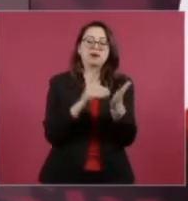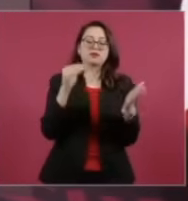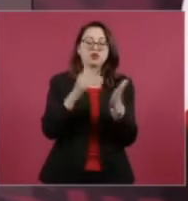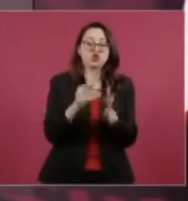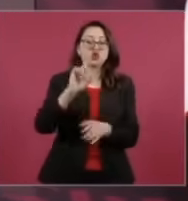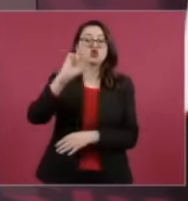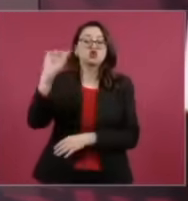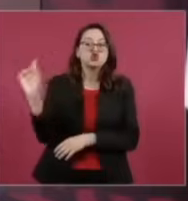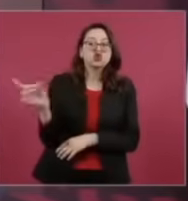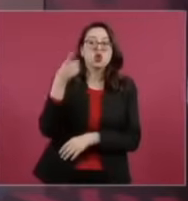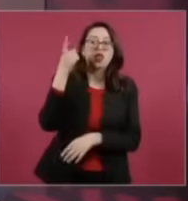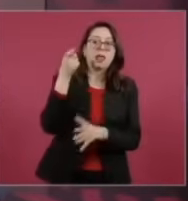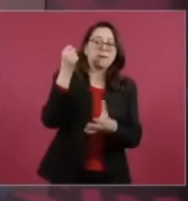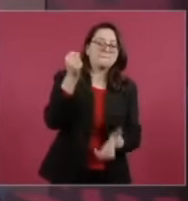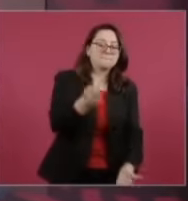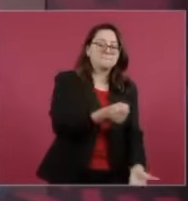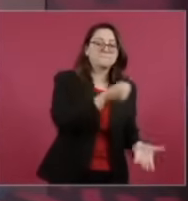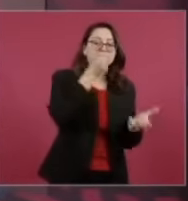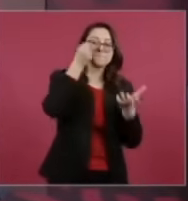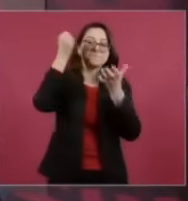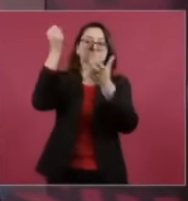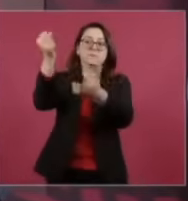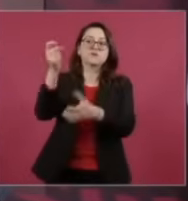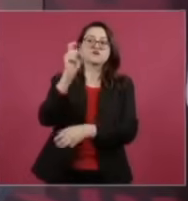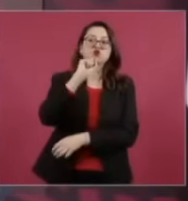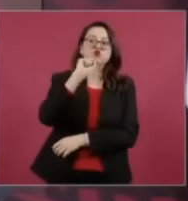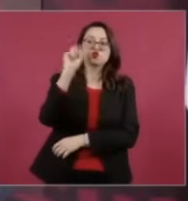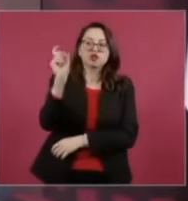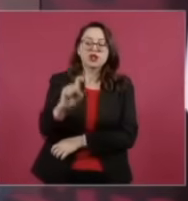dólares aan